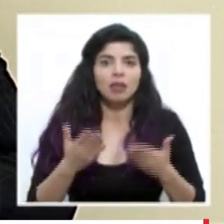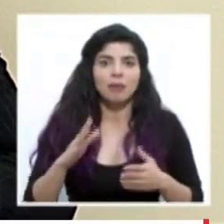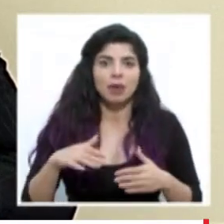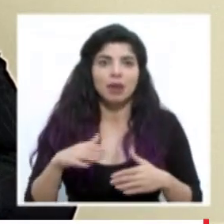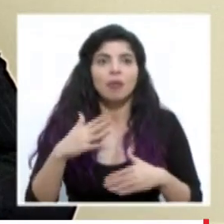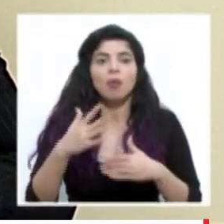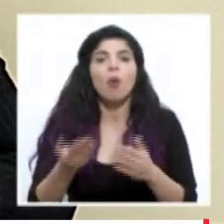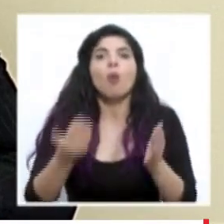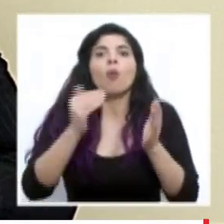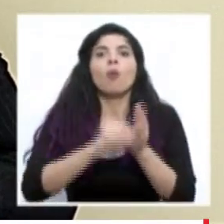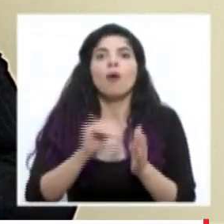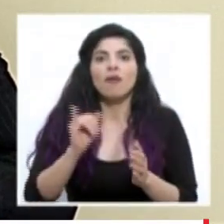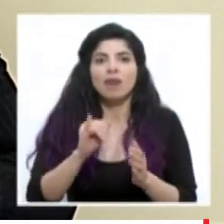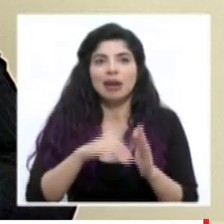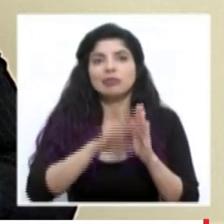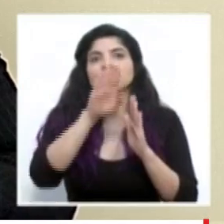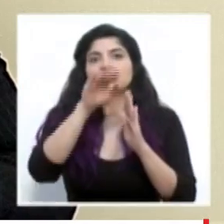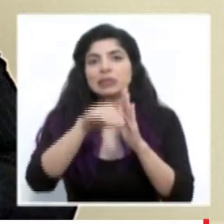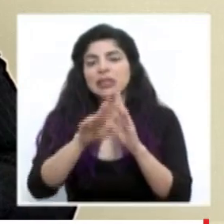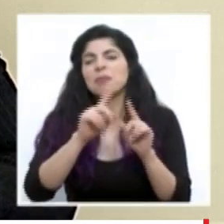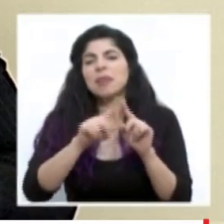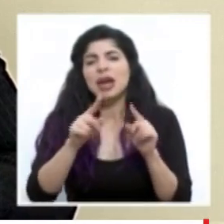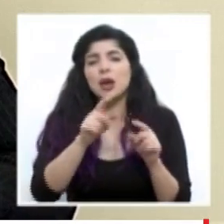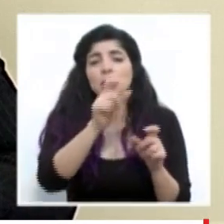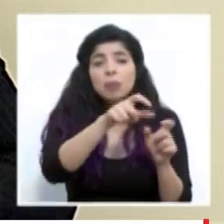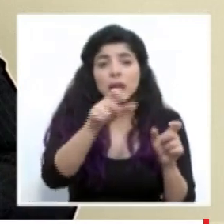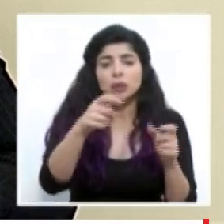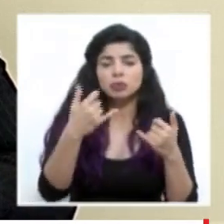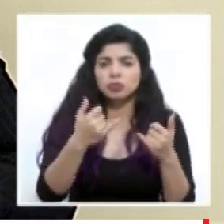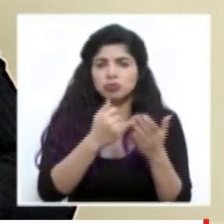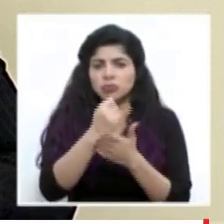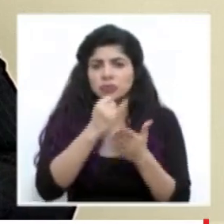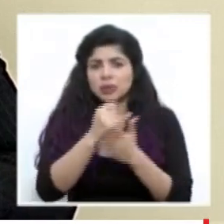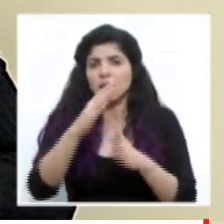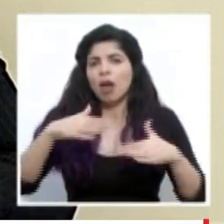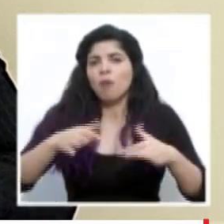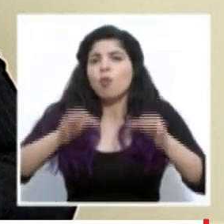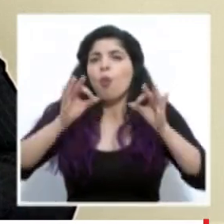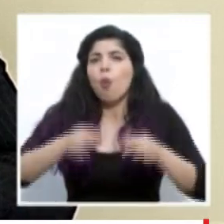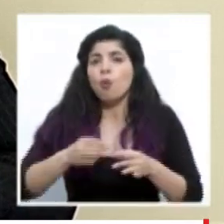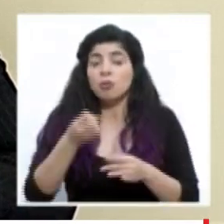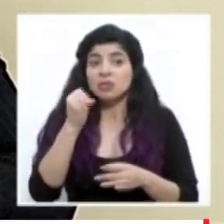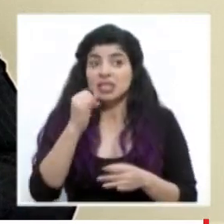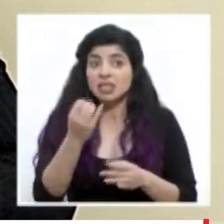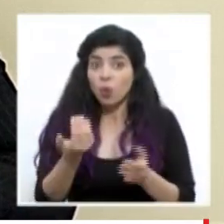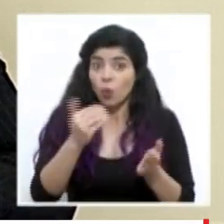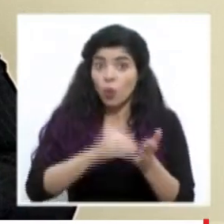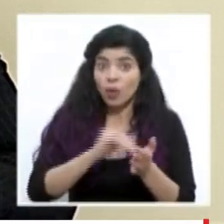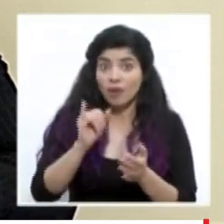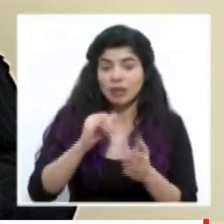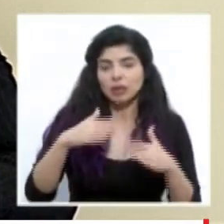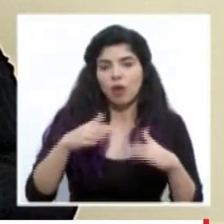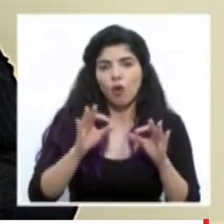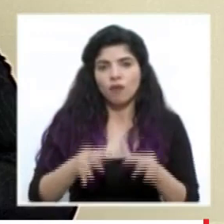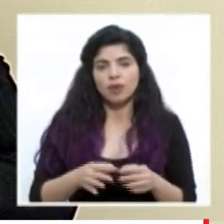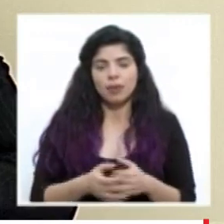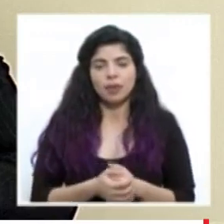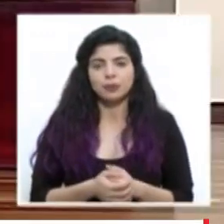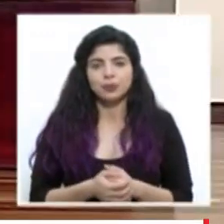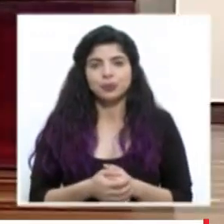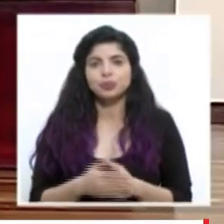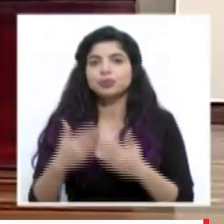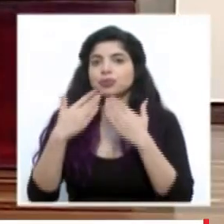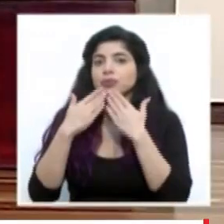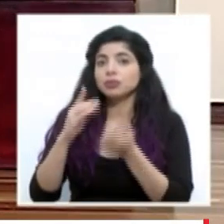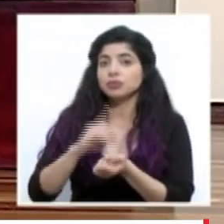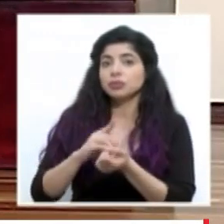un repunte de la infección, pero en realidad hay varios casos que se han estado investigando, ninguno se ha confirmado que haya sido una reinfección como tal. Muchas